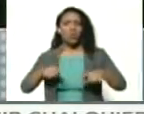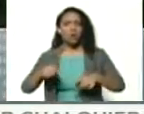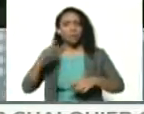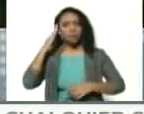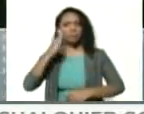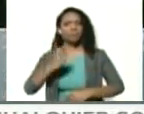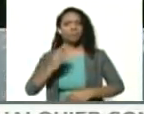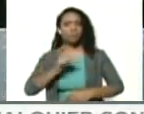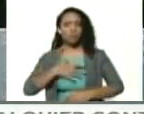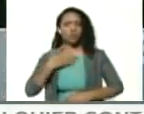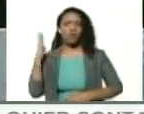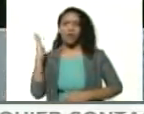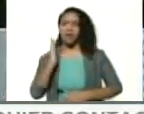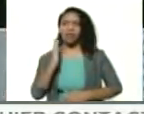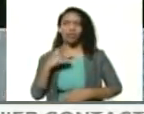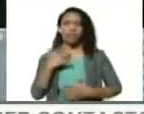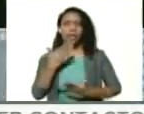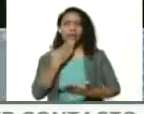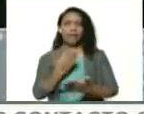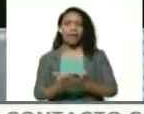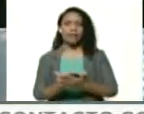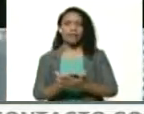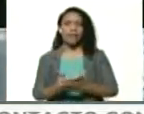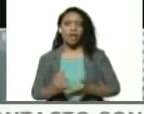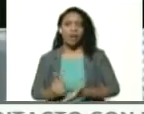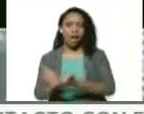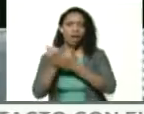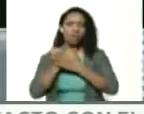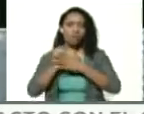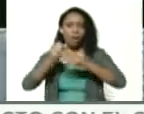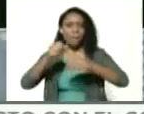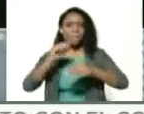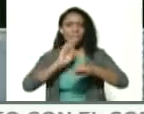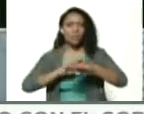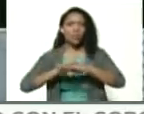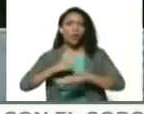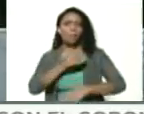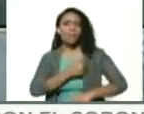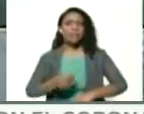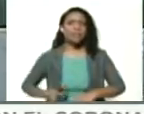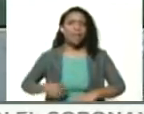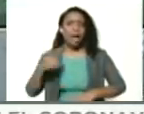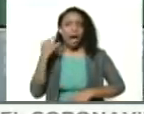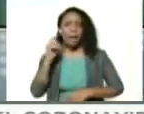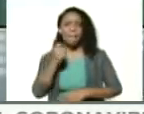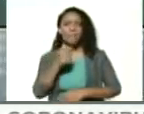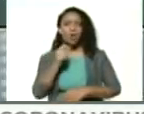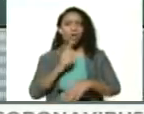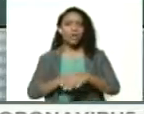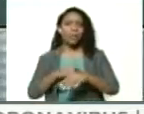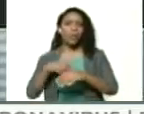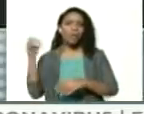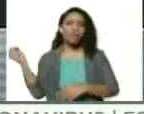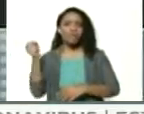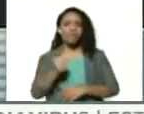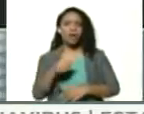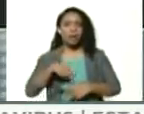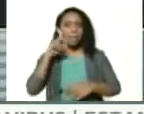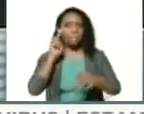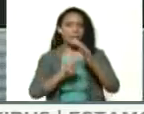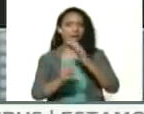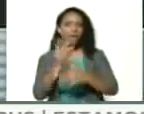habían hecho posible el regreso, agradeciéndoles su contribución y manifestándoles que el presidente estaría en poco tiempo de vuelta en Miraflores.